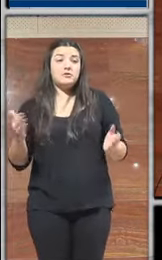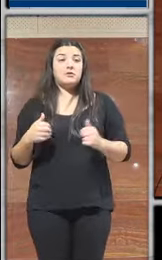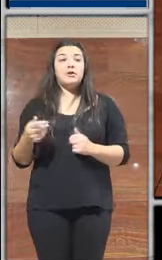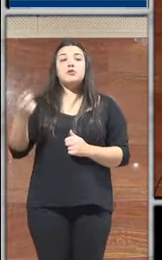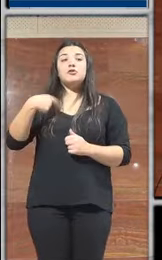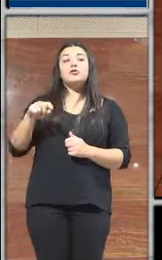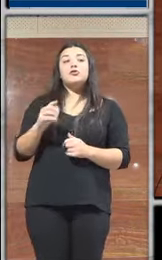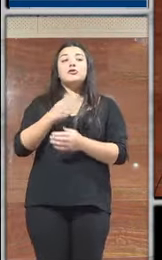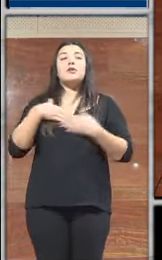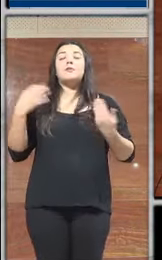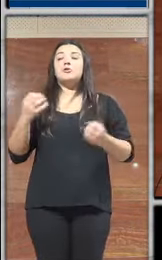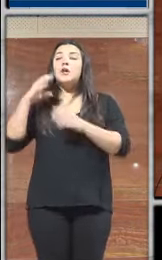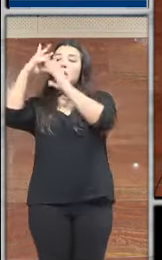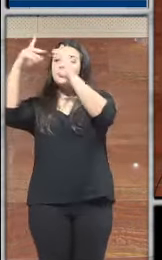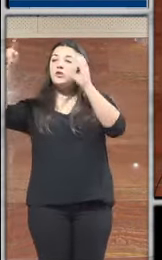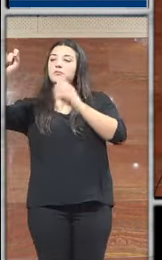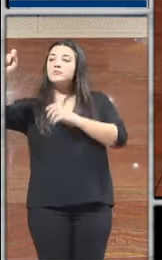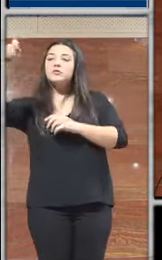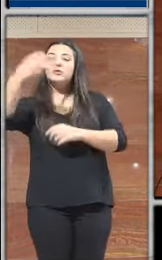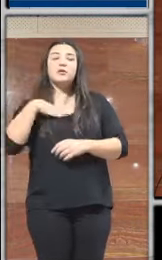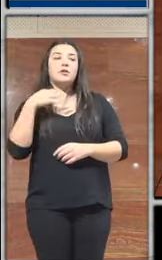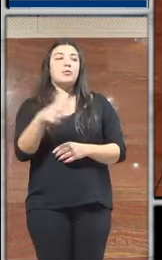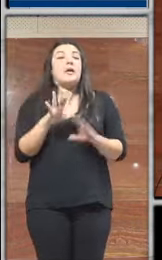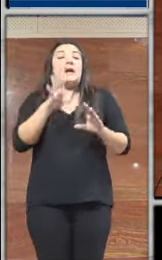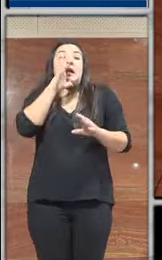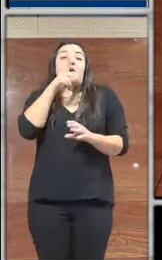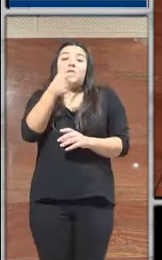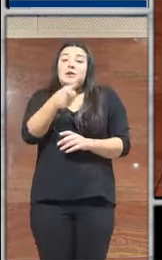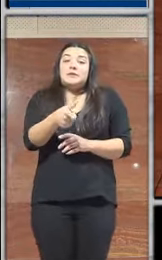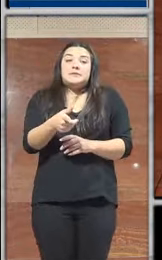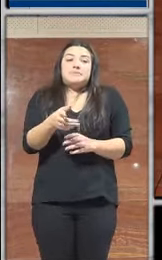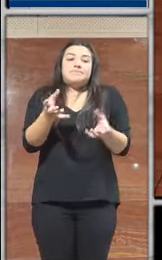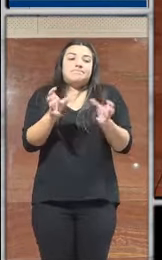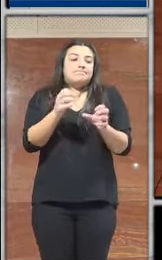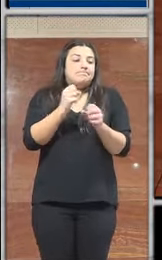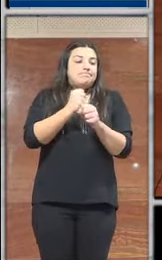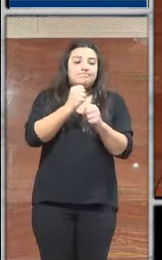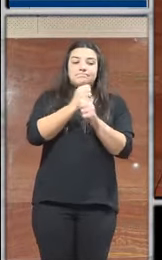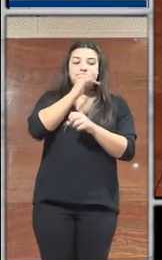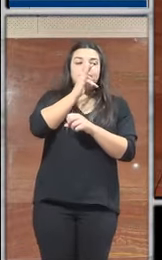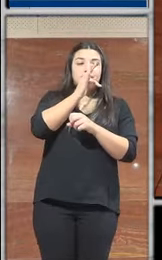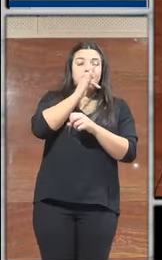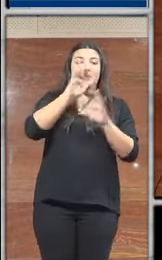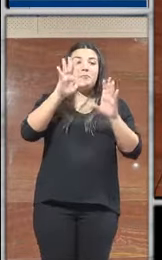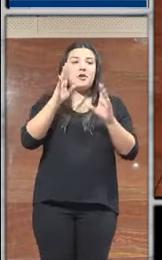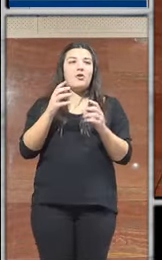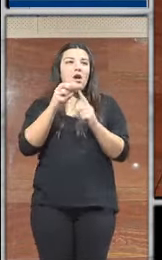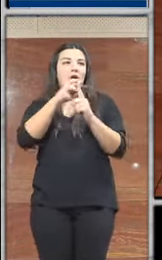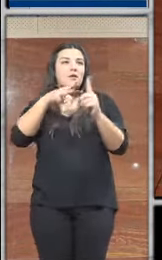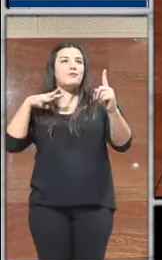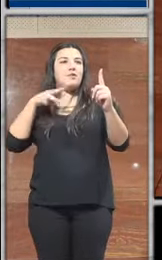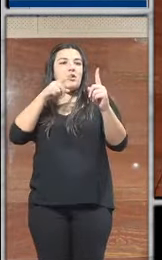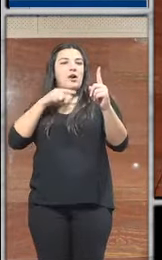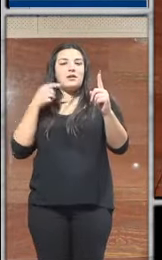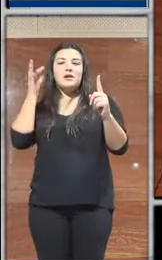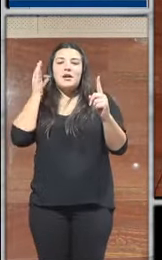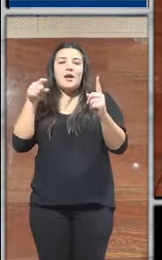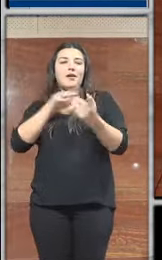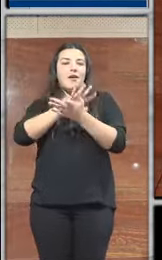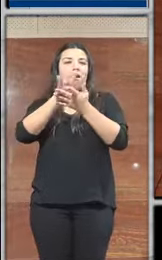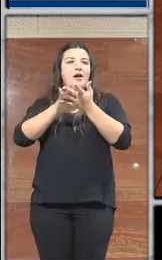sus sueños, y de momento no es locutora de radio, pero hablar en público, en un foro formal y tal, es una actividad muy